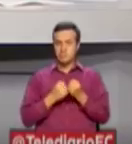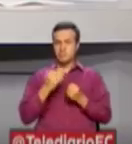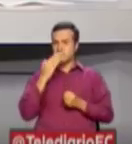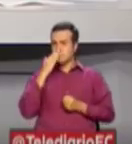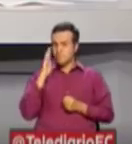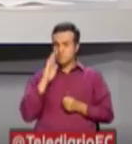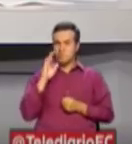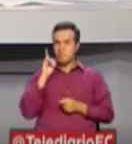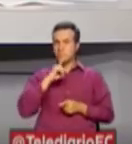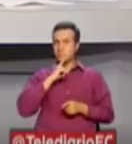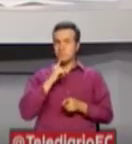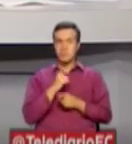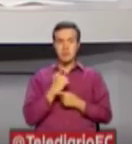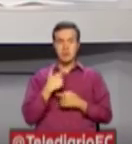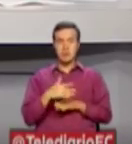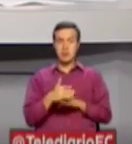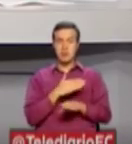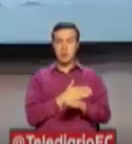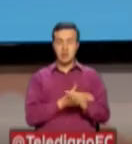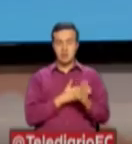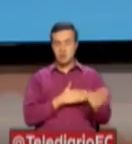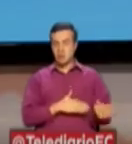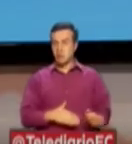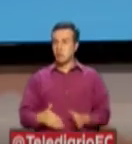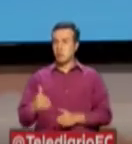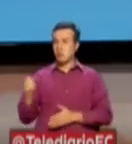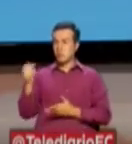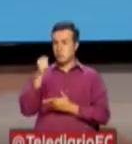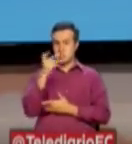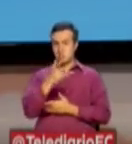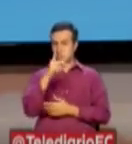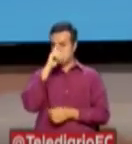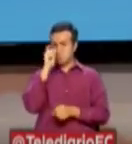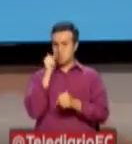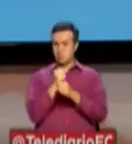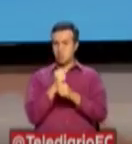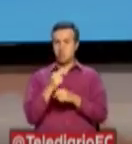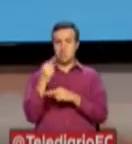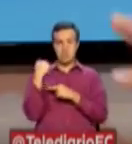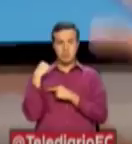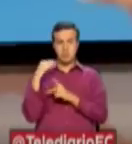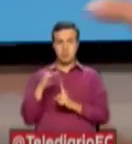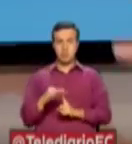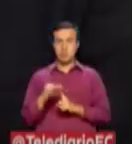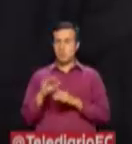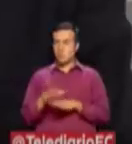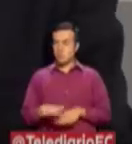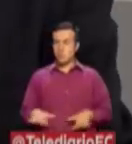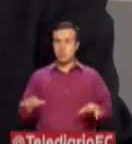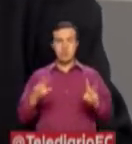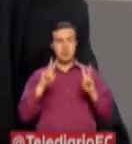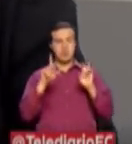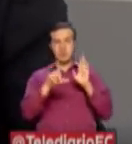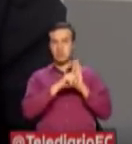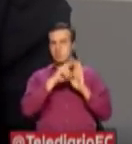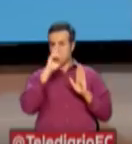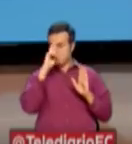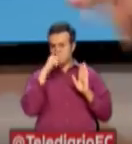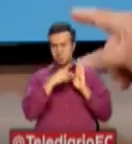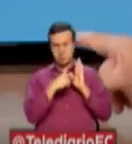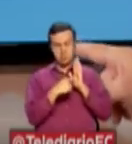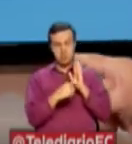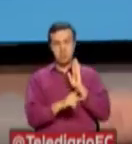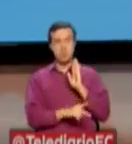tanto así que nosotros les designamos y les posicionamos hagan su trabajo la responsable histórica en el marco del mandato